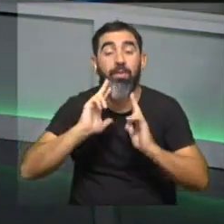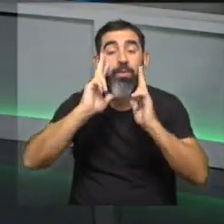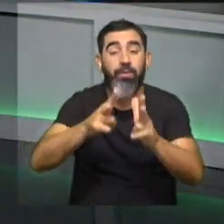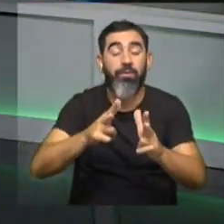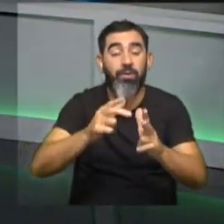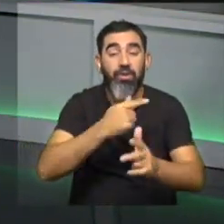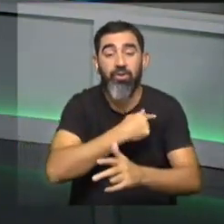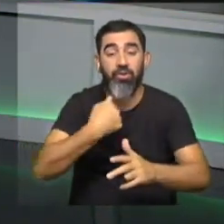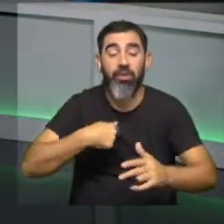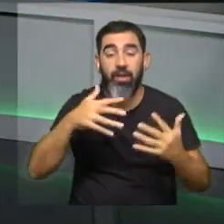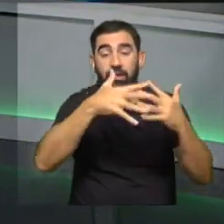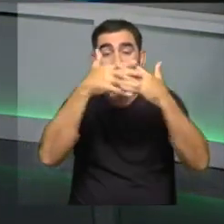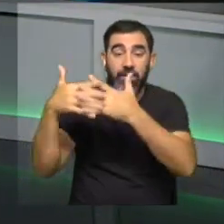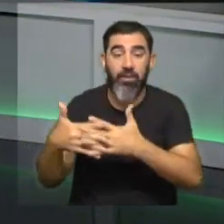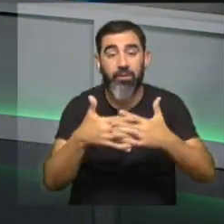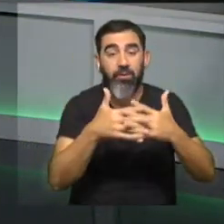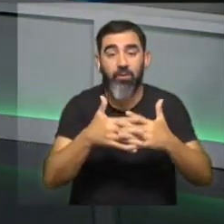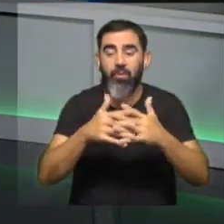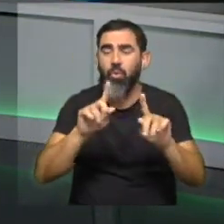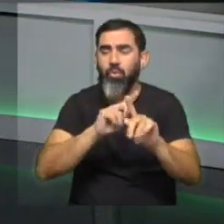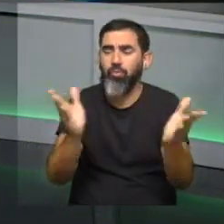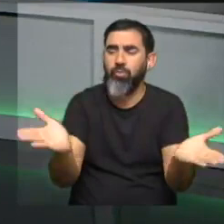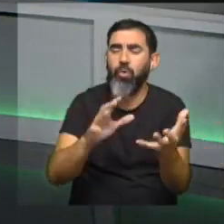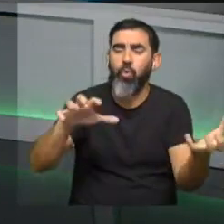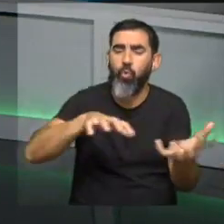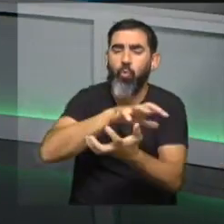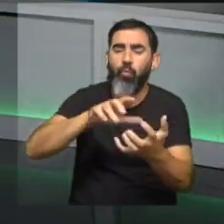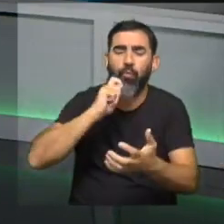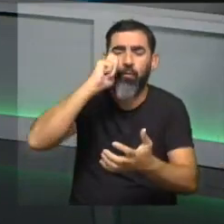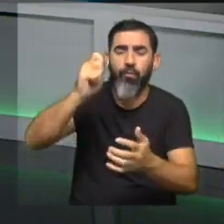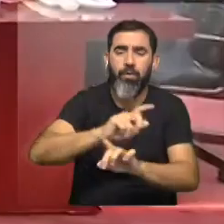en Pekín que Estados Unidos tiene que dejar de alentar el conflicto en Ucrania.